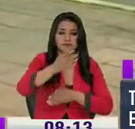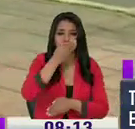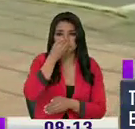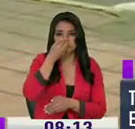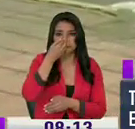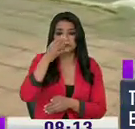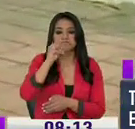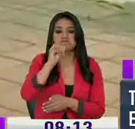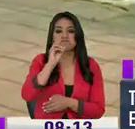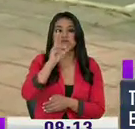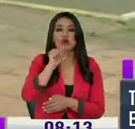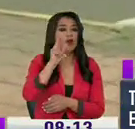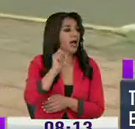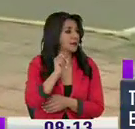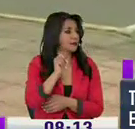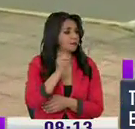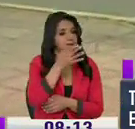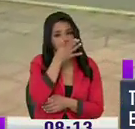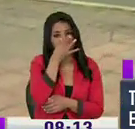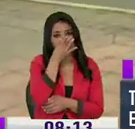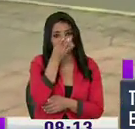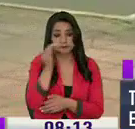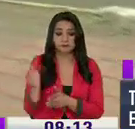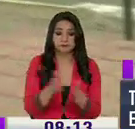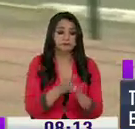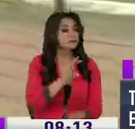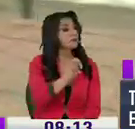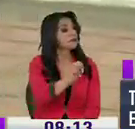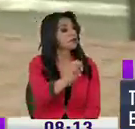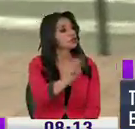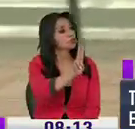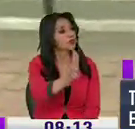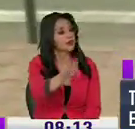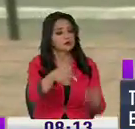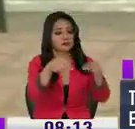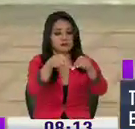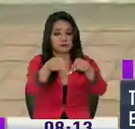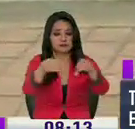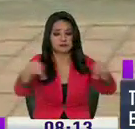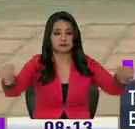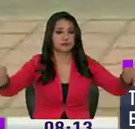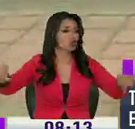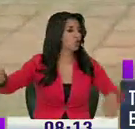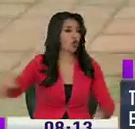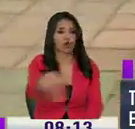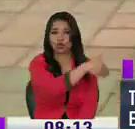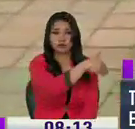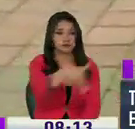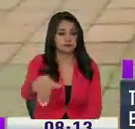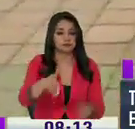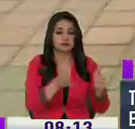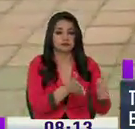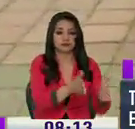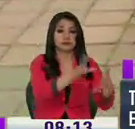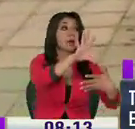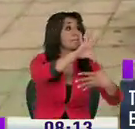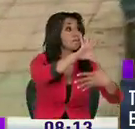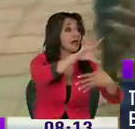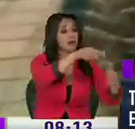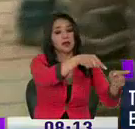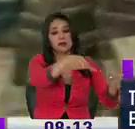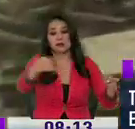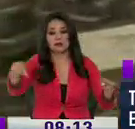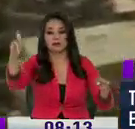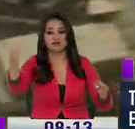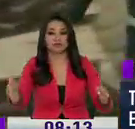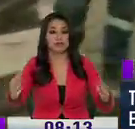de la Morán Valverde. ¿Y en cuanto a las Naciones Unidas? Las Naciones Unidas va toda la vía desde la Avenida América hasta la Avenida